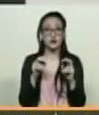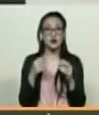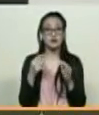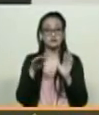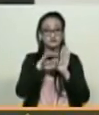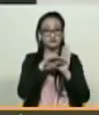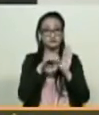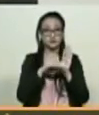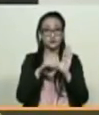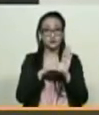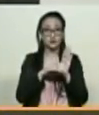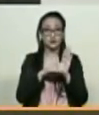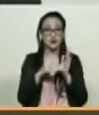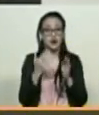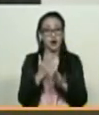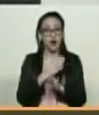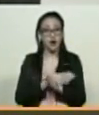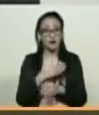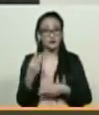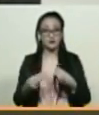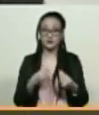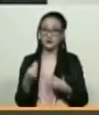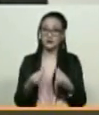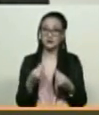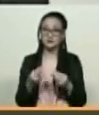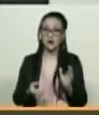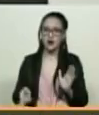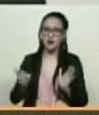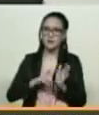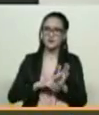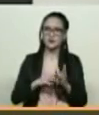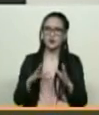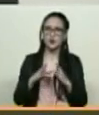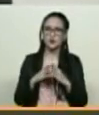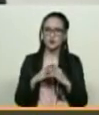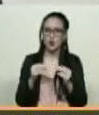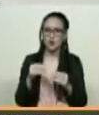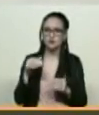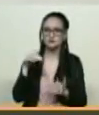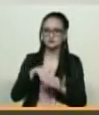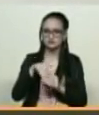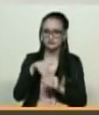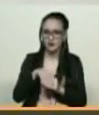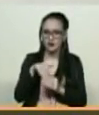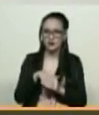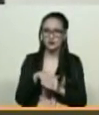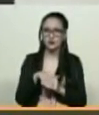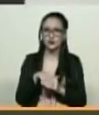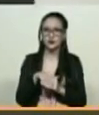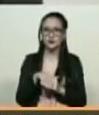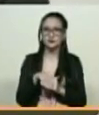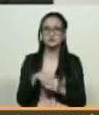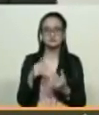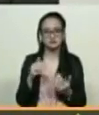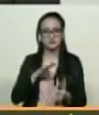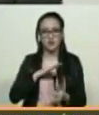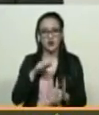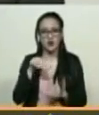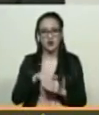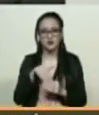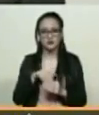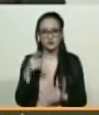ya hemos conocido y que se han repetido en todos los eventos electorales, particularmente en la elección del